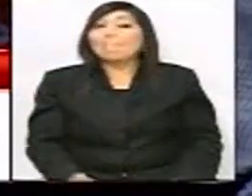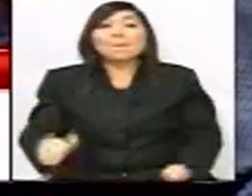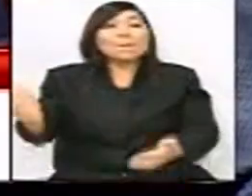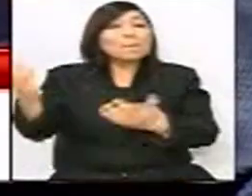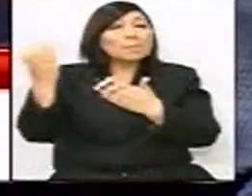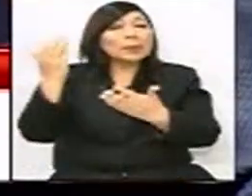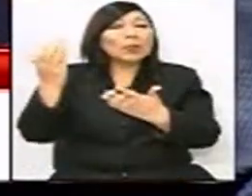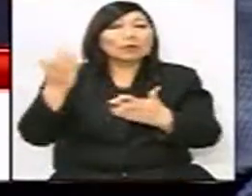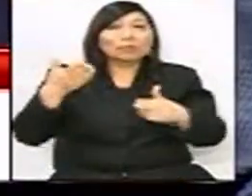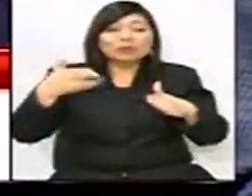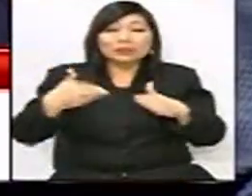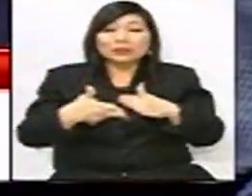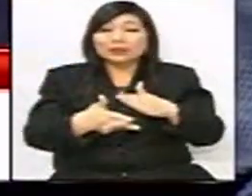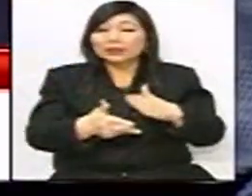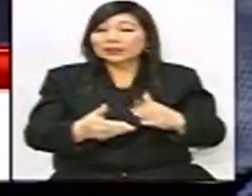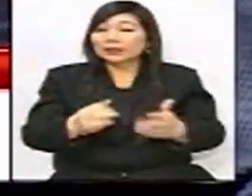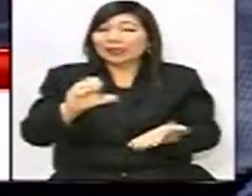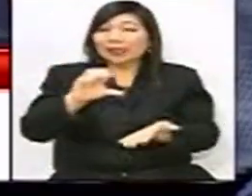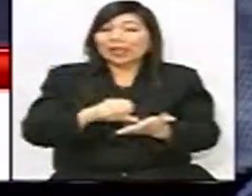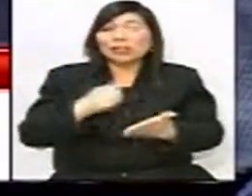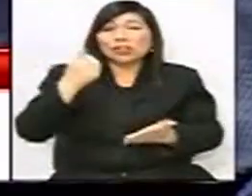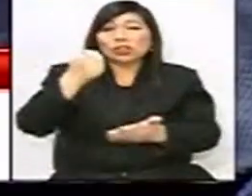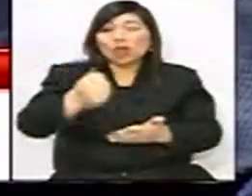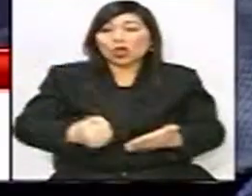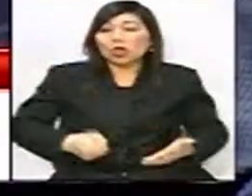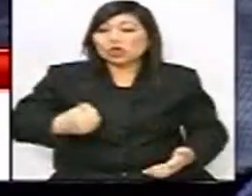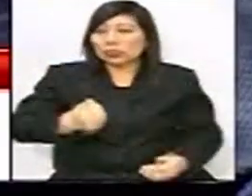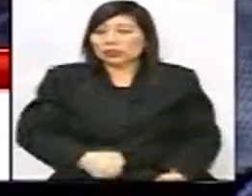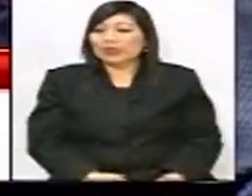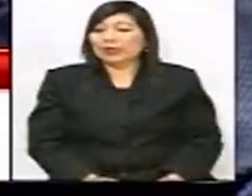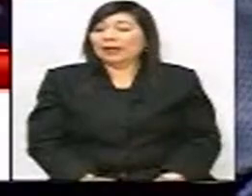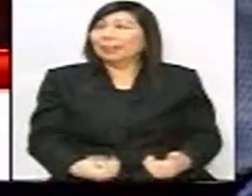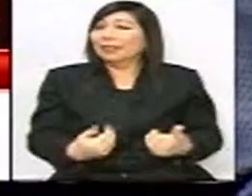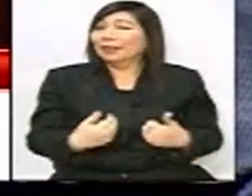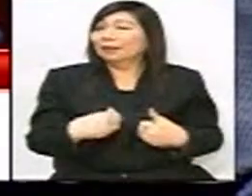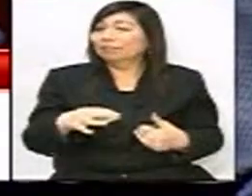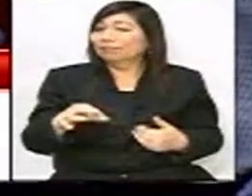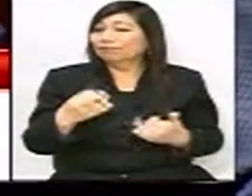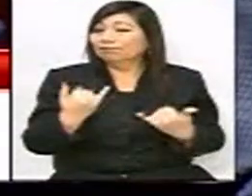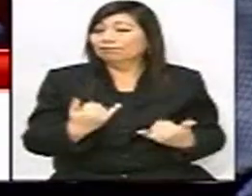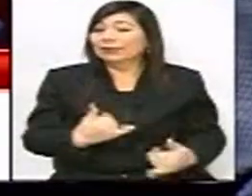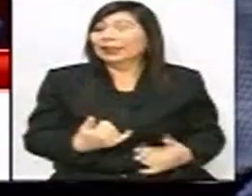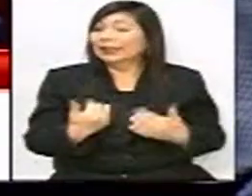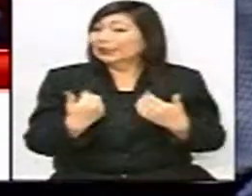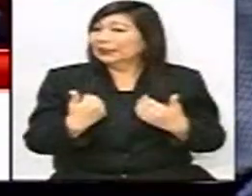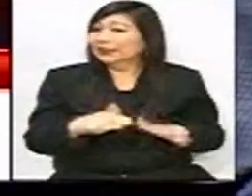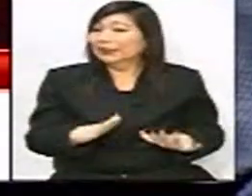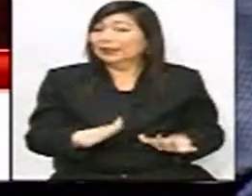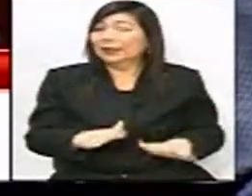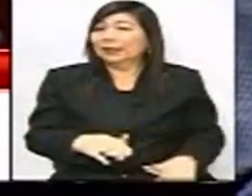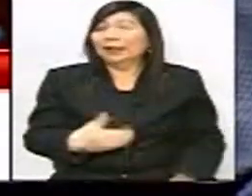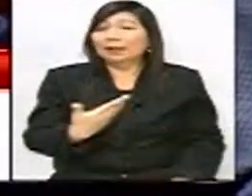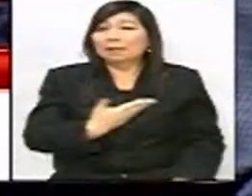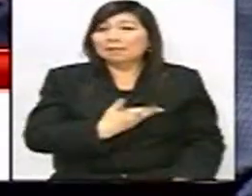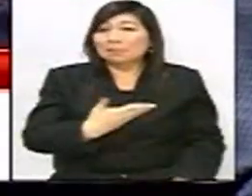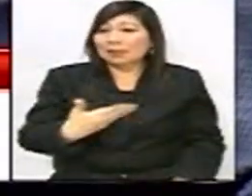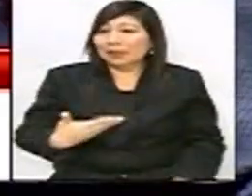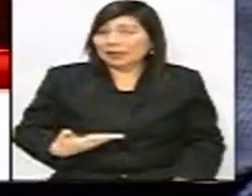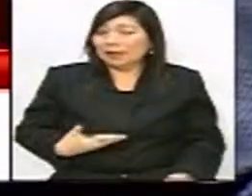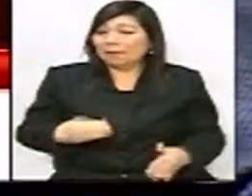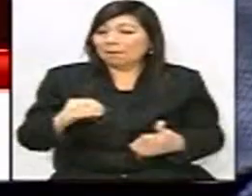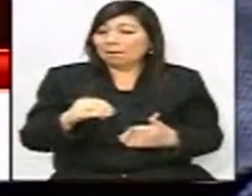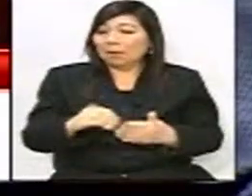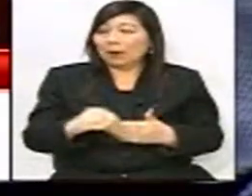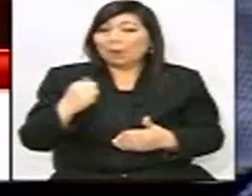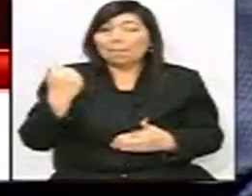Piura, el peaje en la carretera central. El problema de los peajes deberían solucionarlos ya el Poder Ejecutivo,